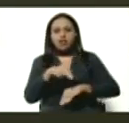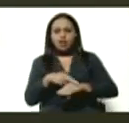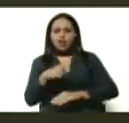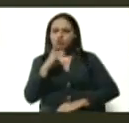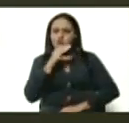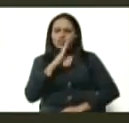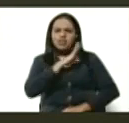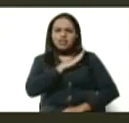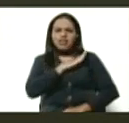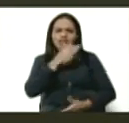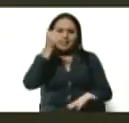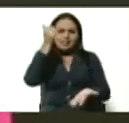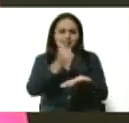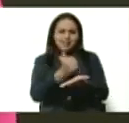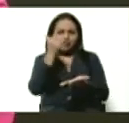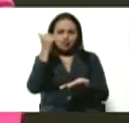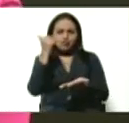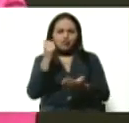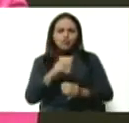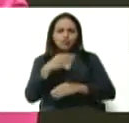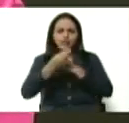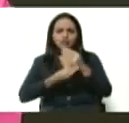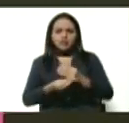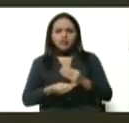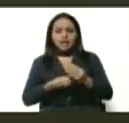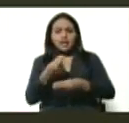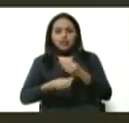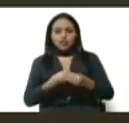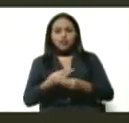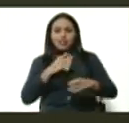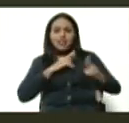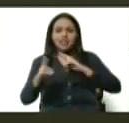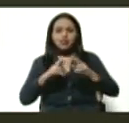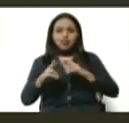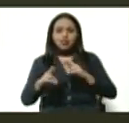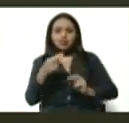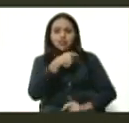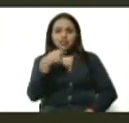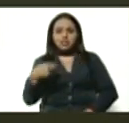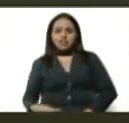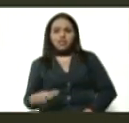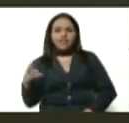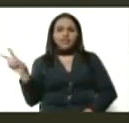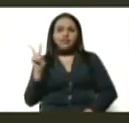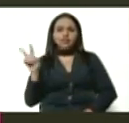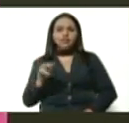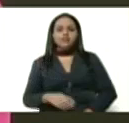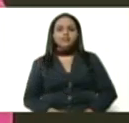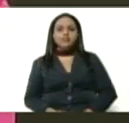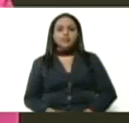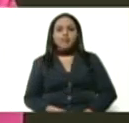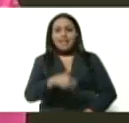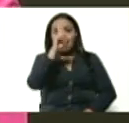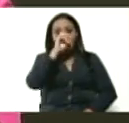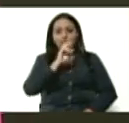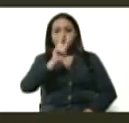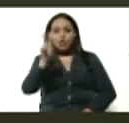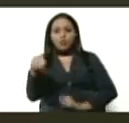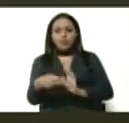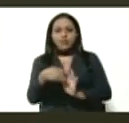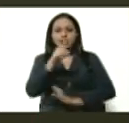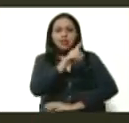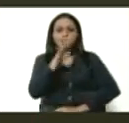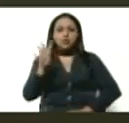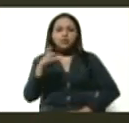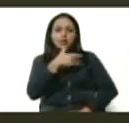tuviera la imprenta, la impronta de la relación con China. En el año 2014, los